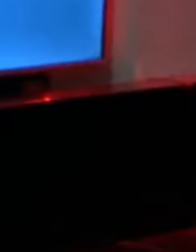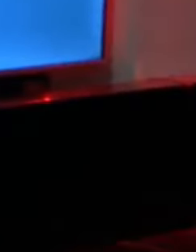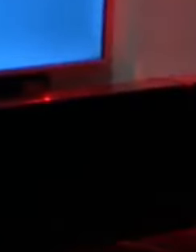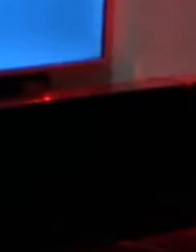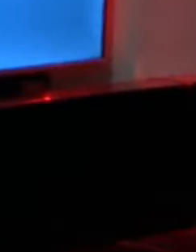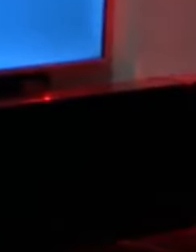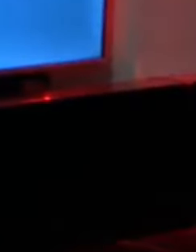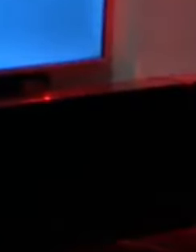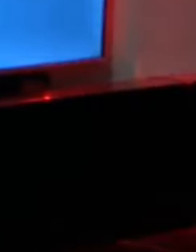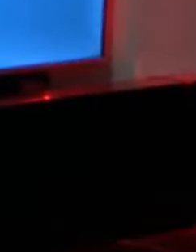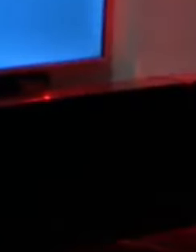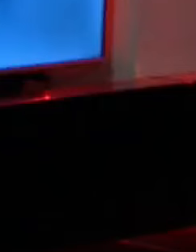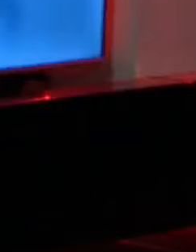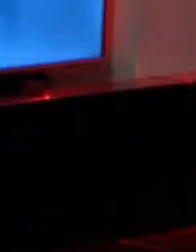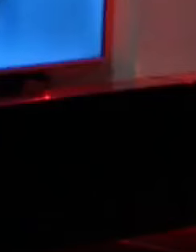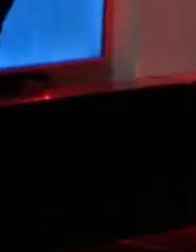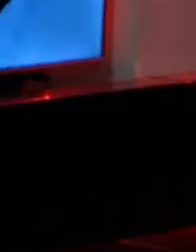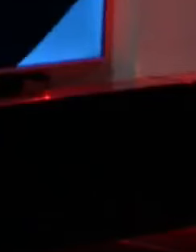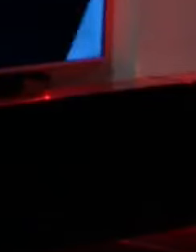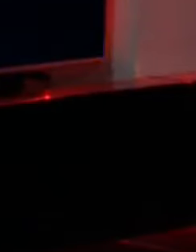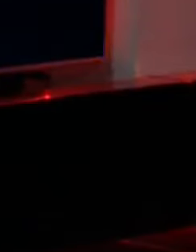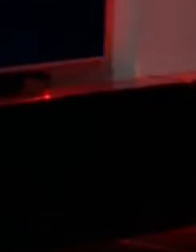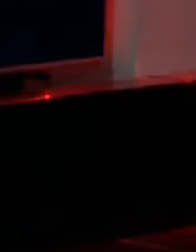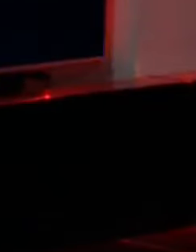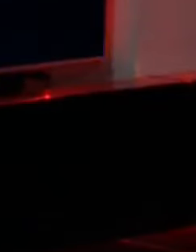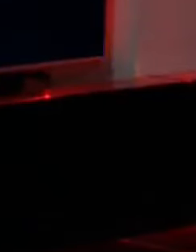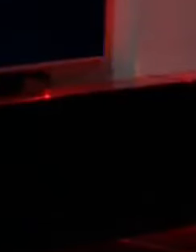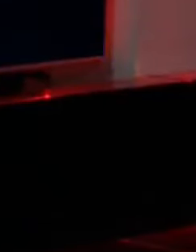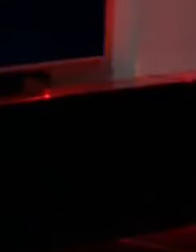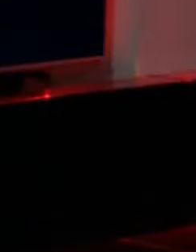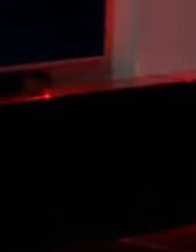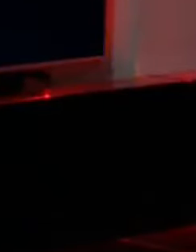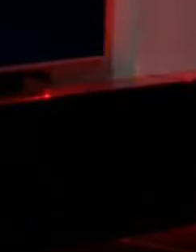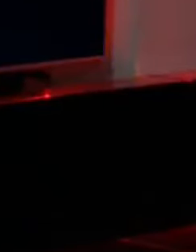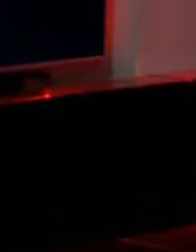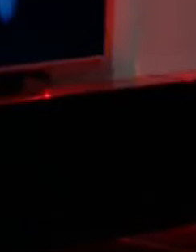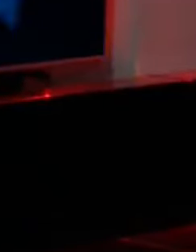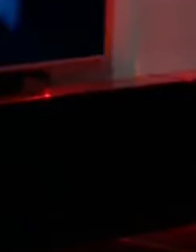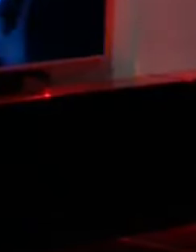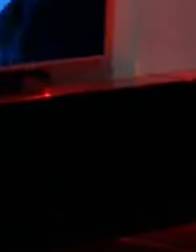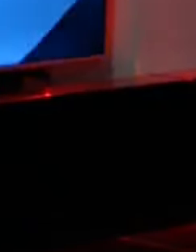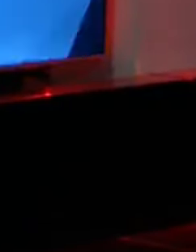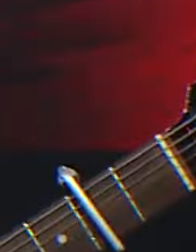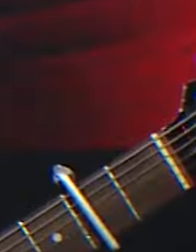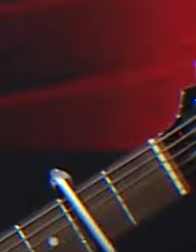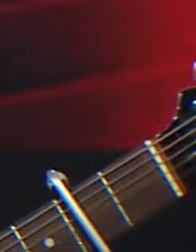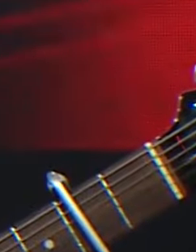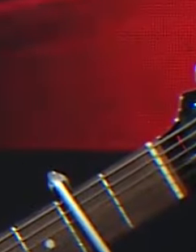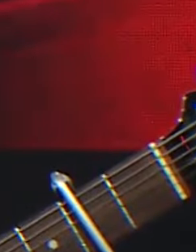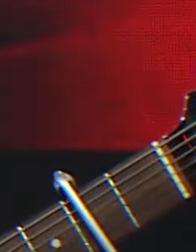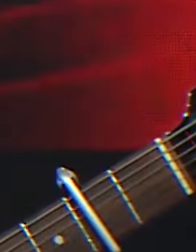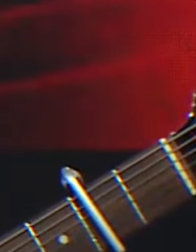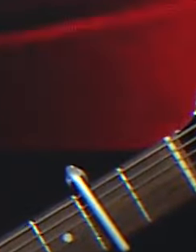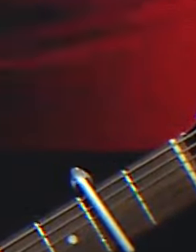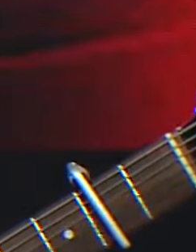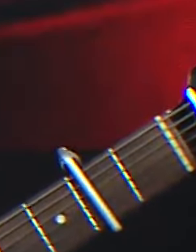contacto entre este... Pero si tuvieras que contar como las diferencias o más allá de grabarlo allá. Bueno,